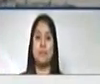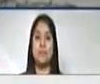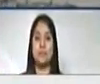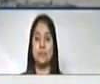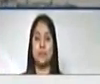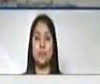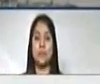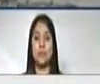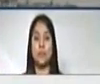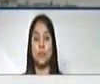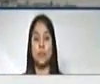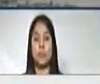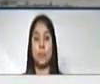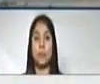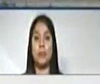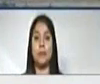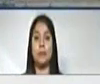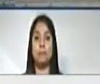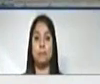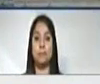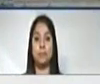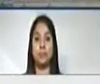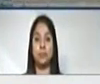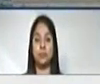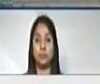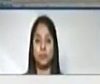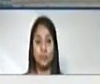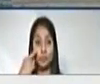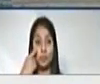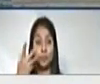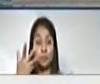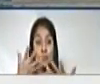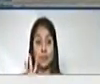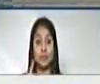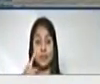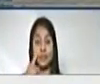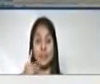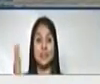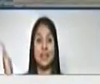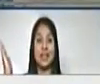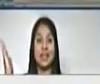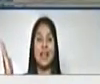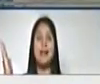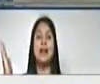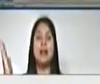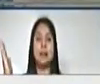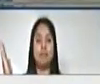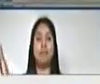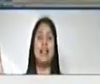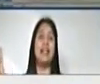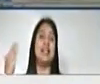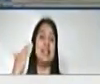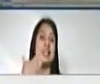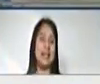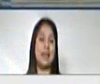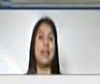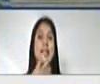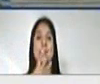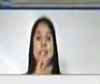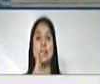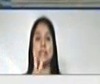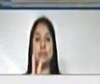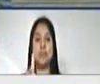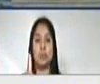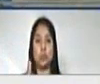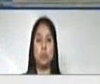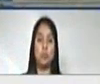que puedan tener los más jóvenes, de los más jóvenes de la casa, de poder registrar, poder ingresar a estos abuelitos a través de